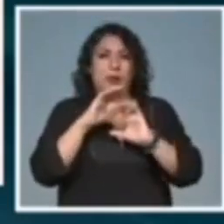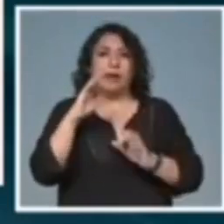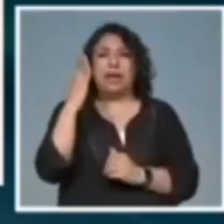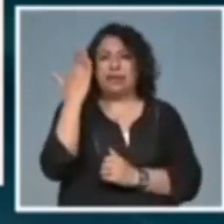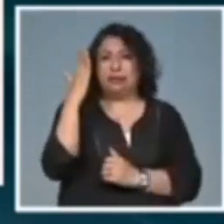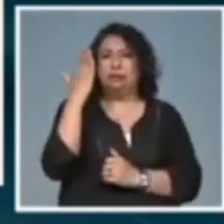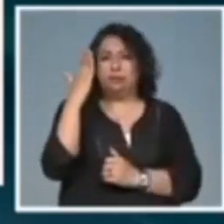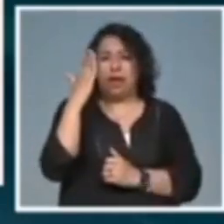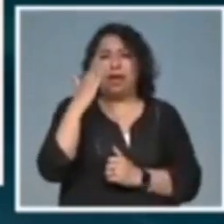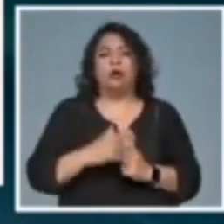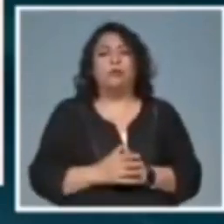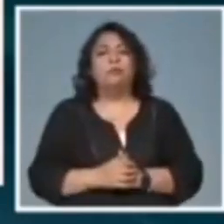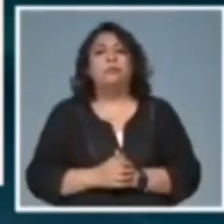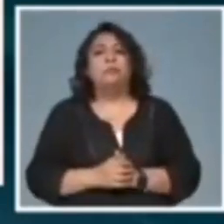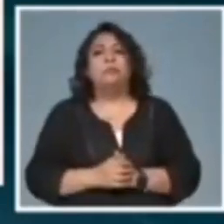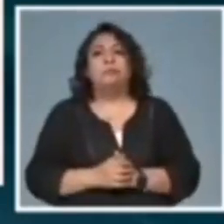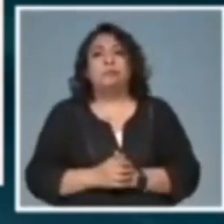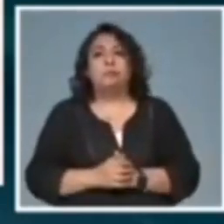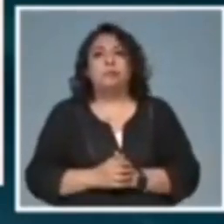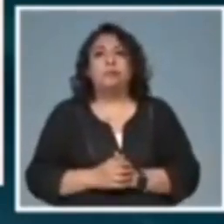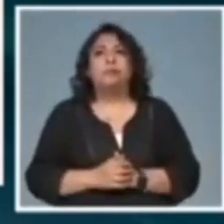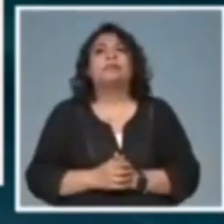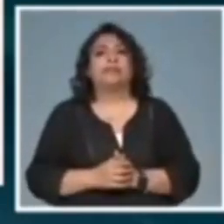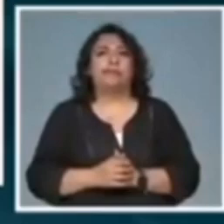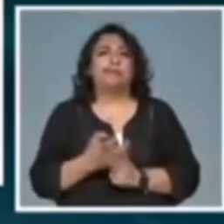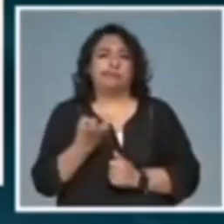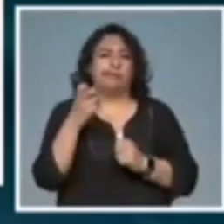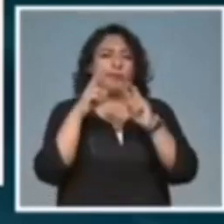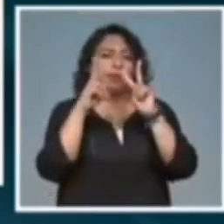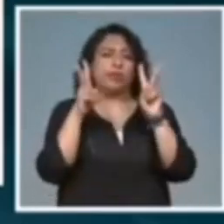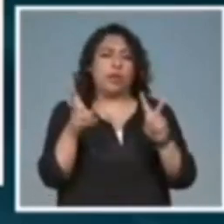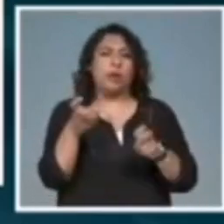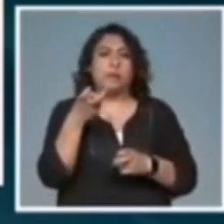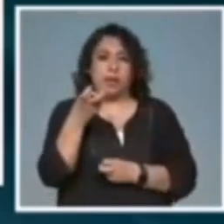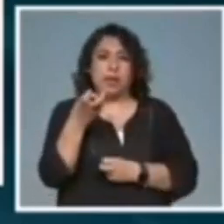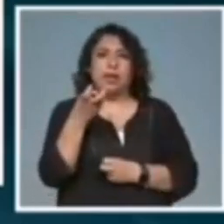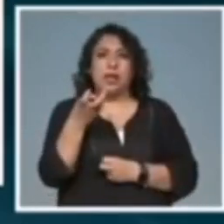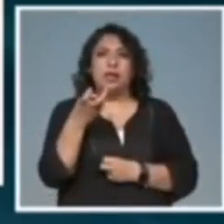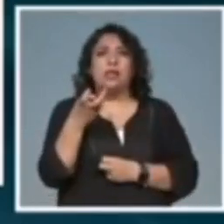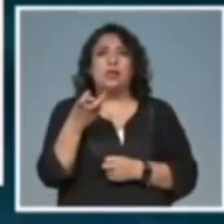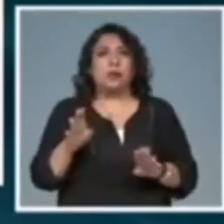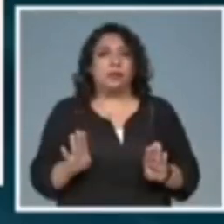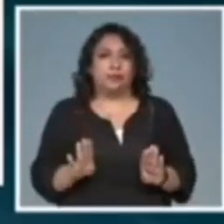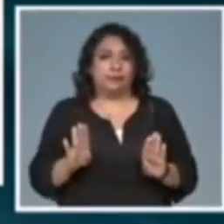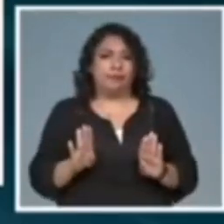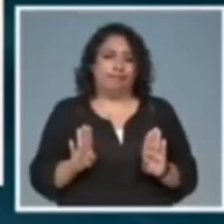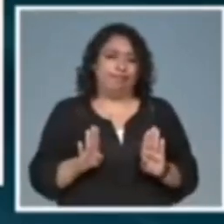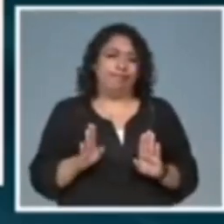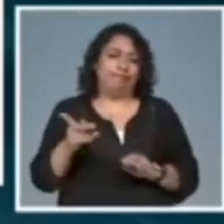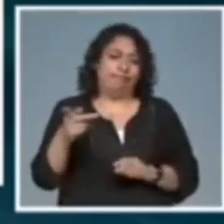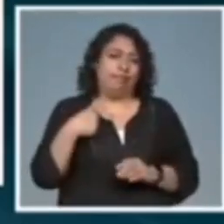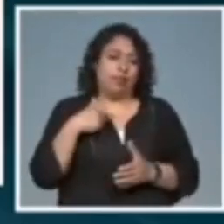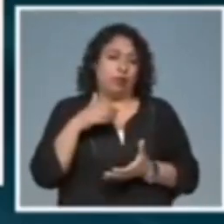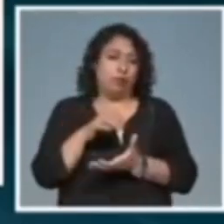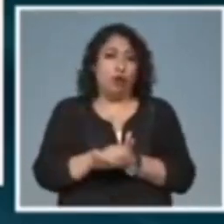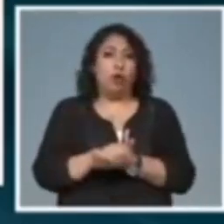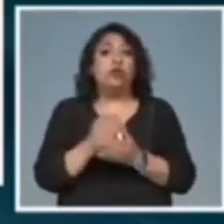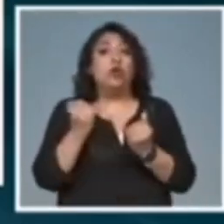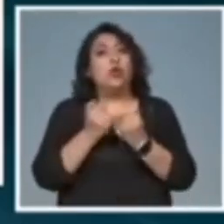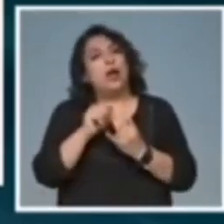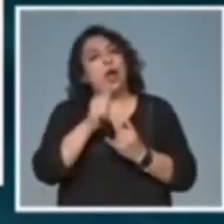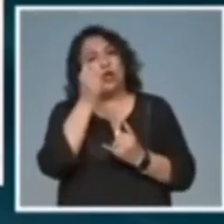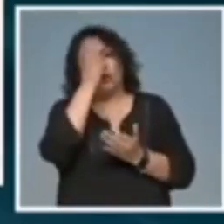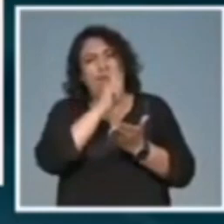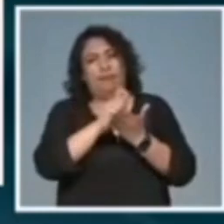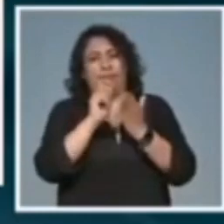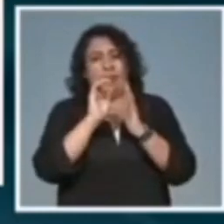o Espejo, y que habla de esta particularidad. Y también compuse